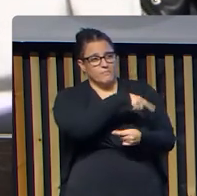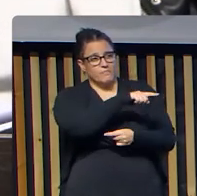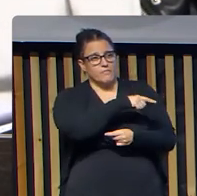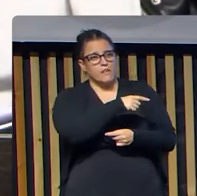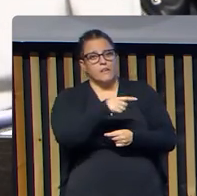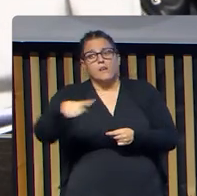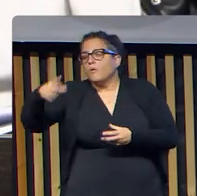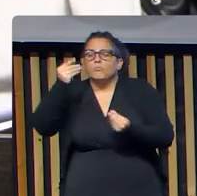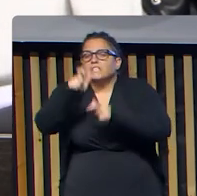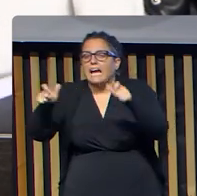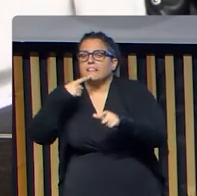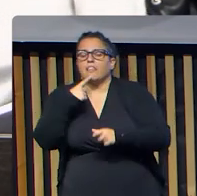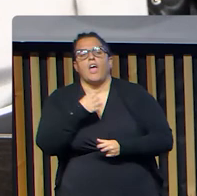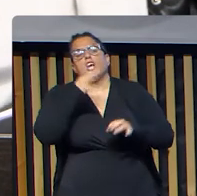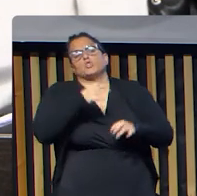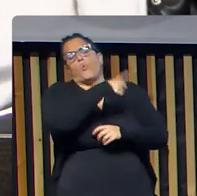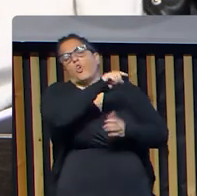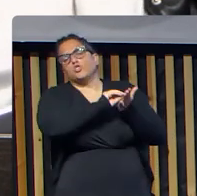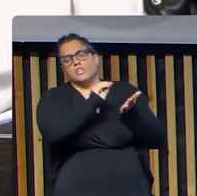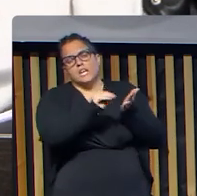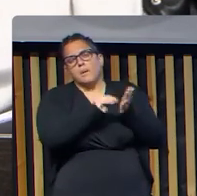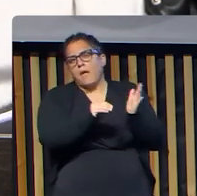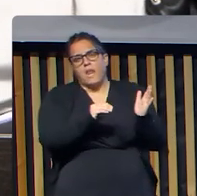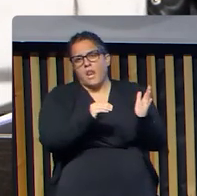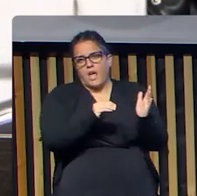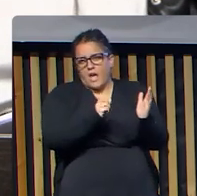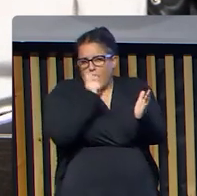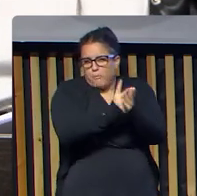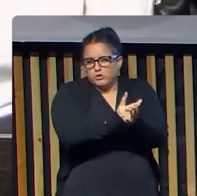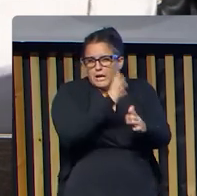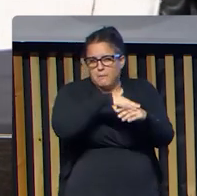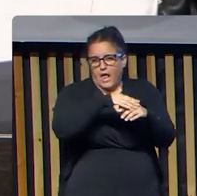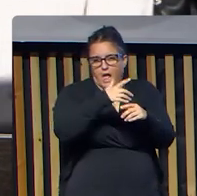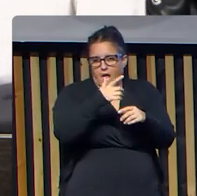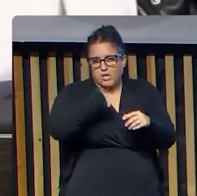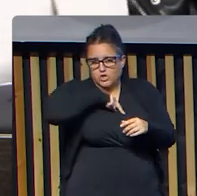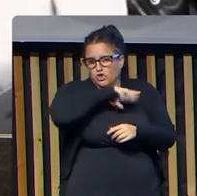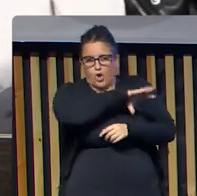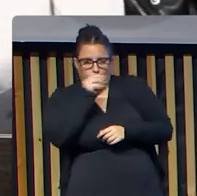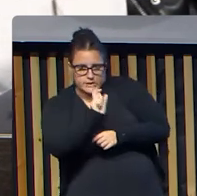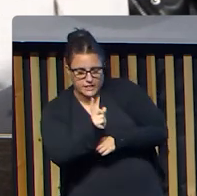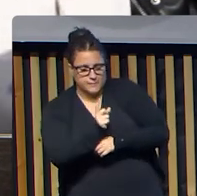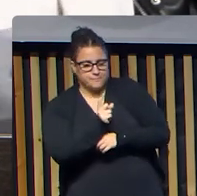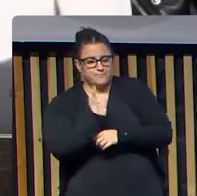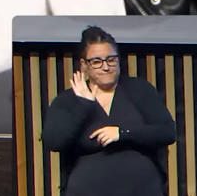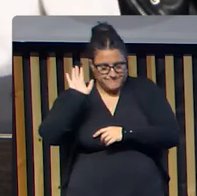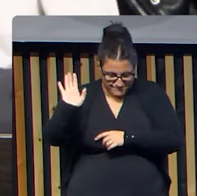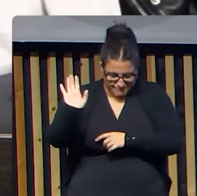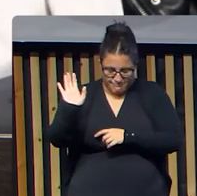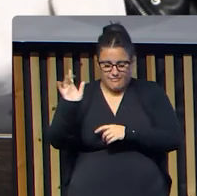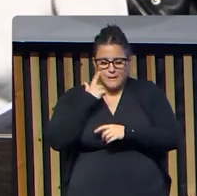digamos Los profesionales del espacio público es decir jueces y juezas magistrados magistrados Fiscales y Fiscales